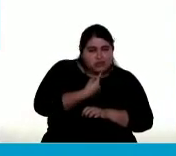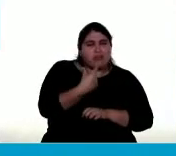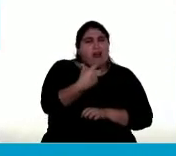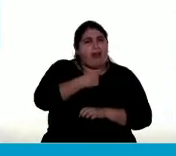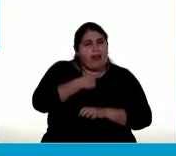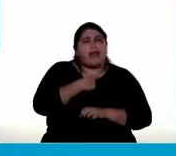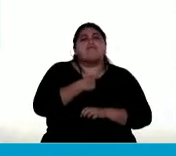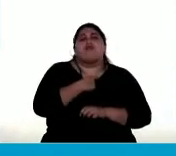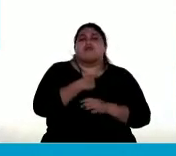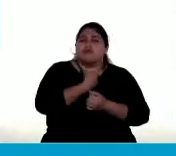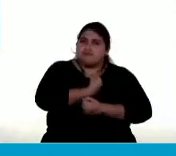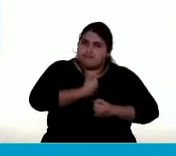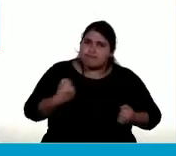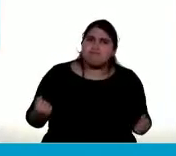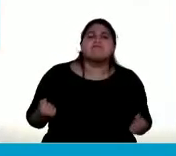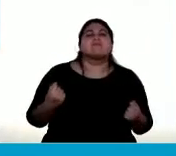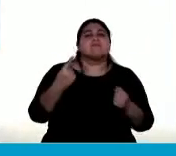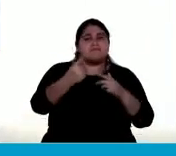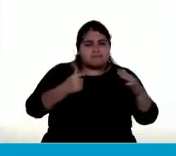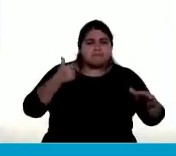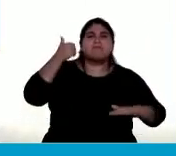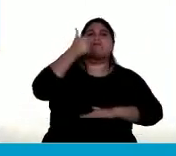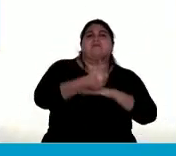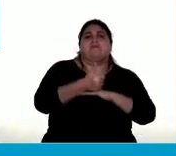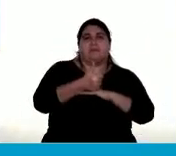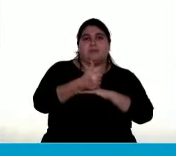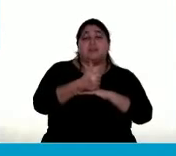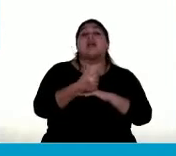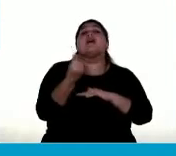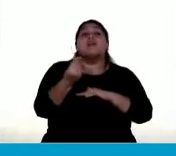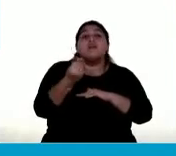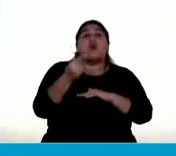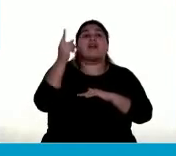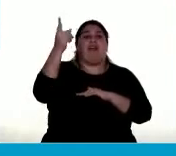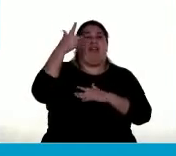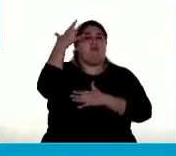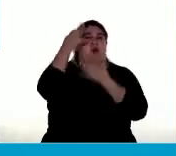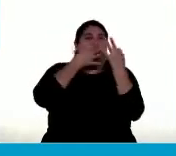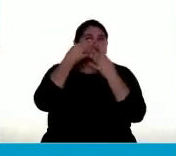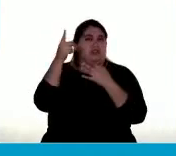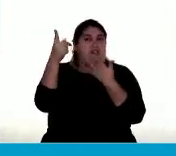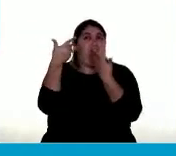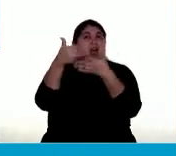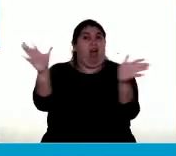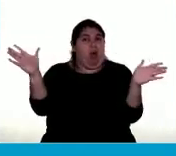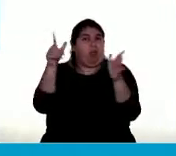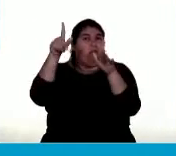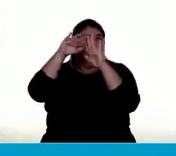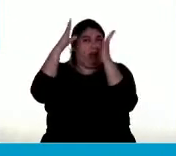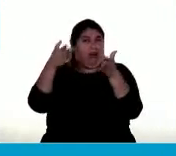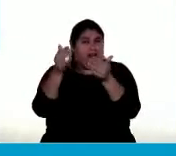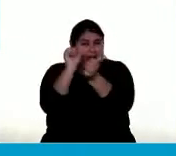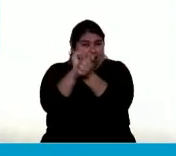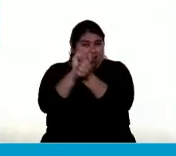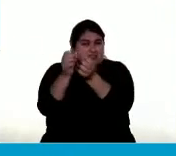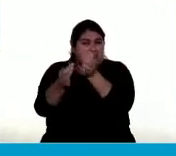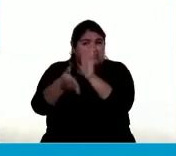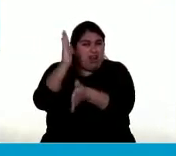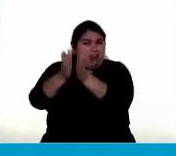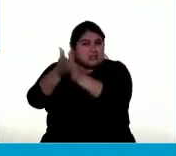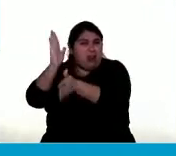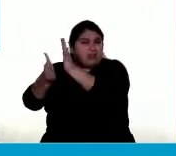la voz y la vamos a levantar cuando desde el Poder Judicial se abren las cárceles para que los delincuentes ganen la